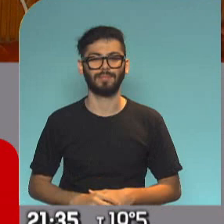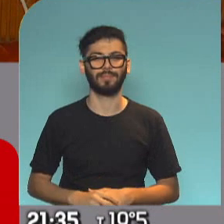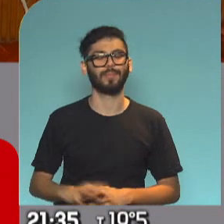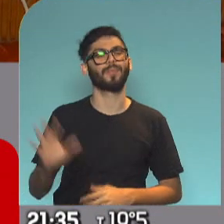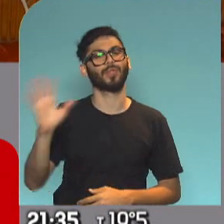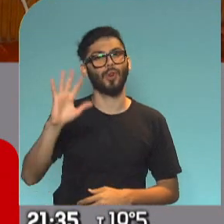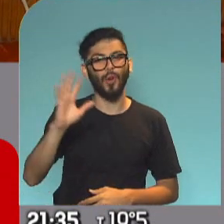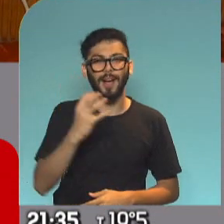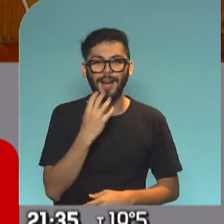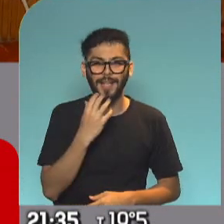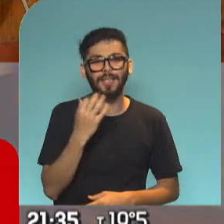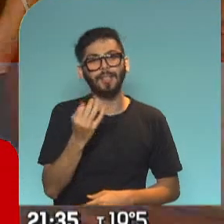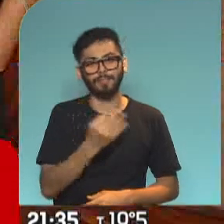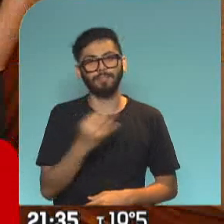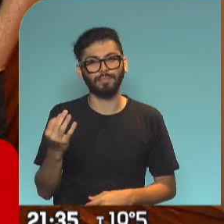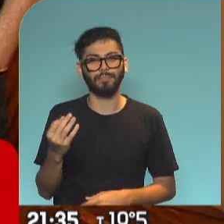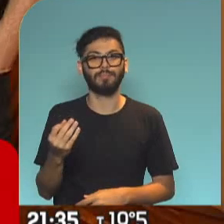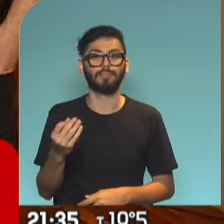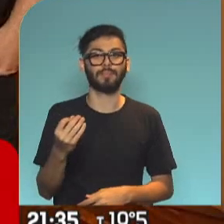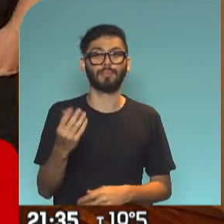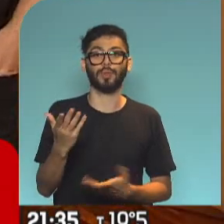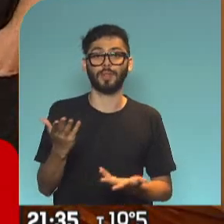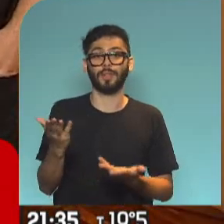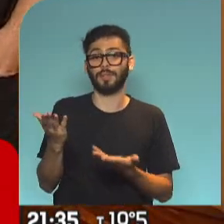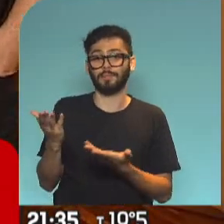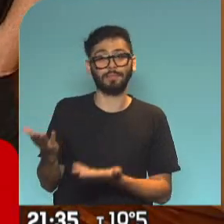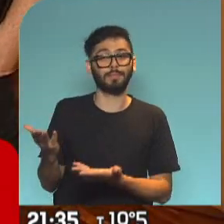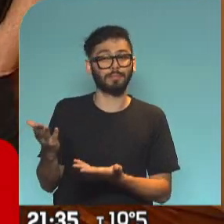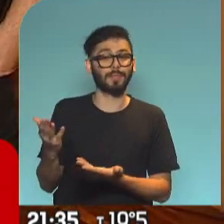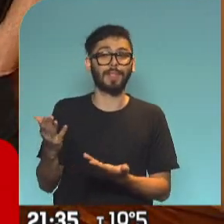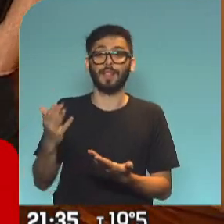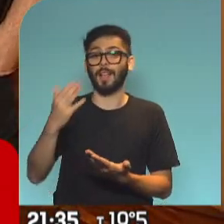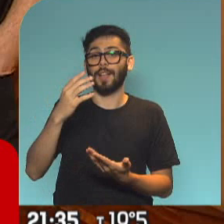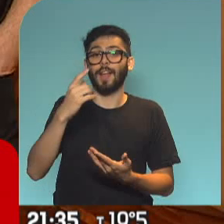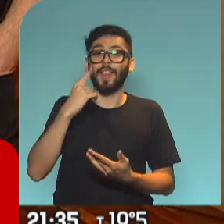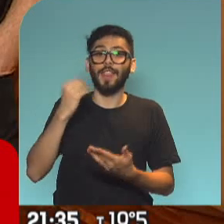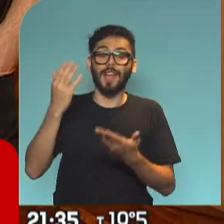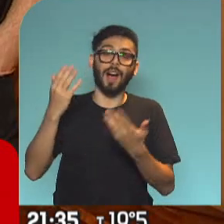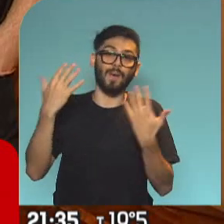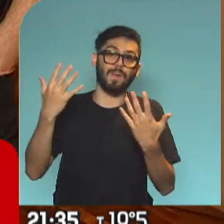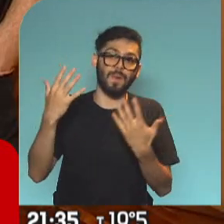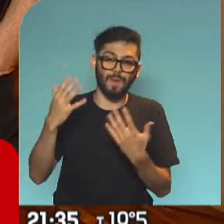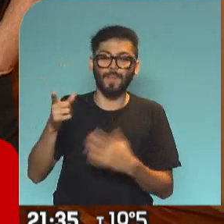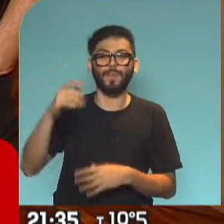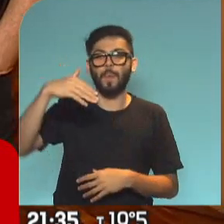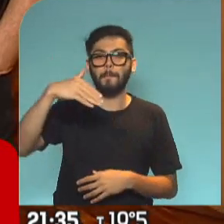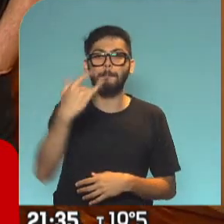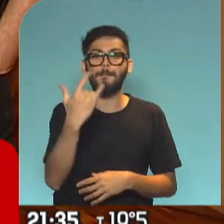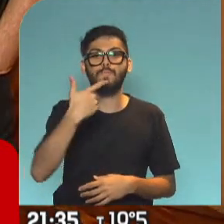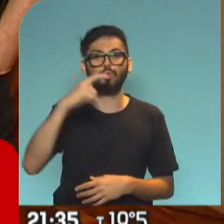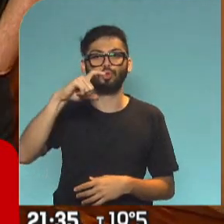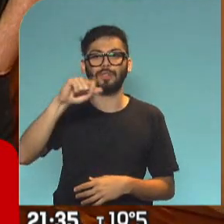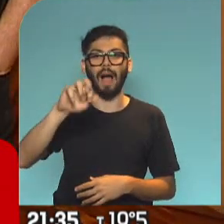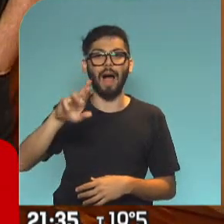Hola, Ariel. Así es, porque finalmente llegó el día, José María Muscari. Fueron